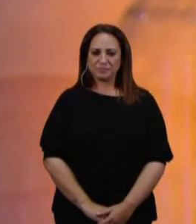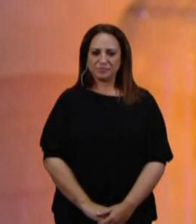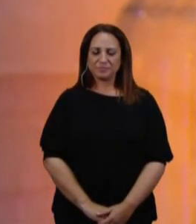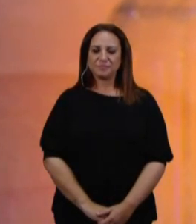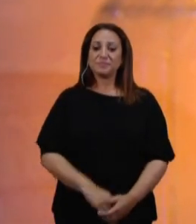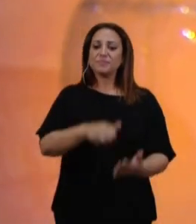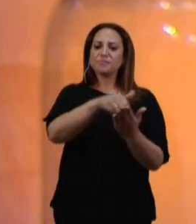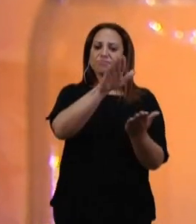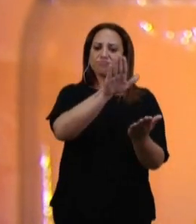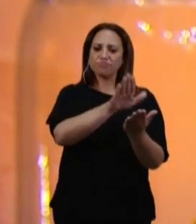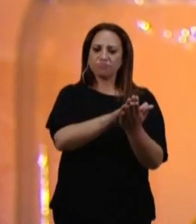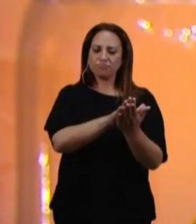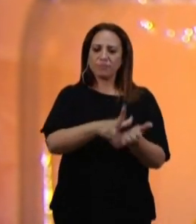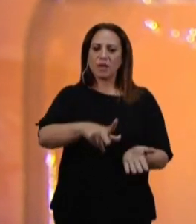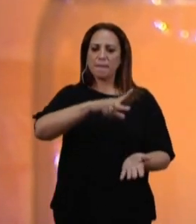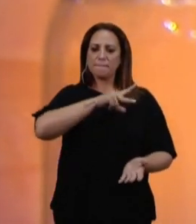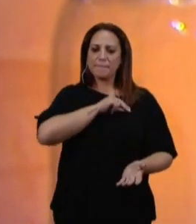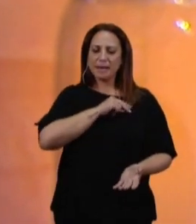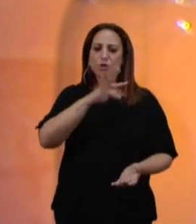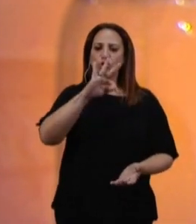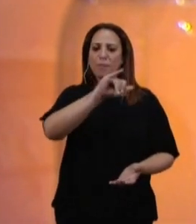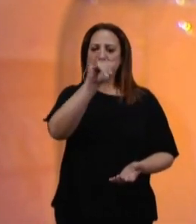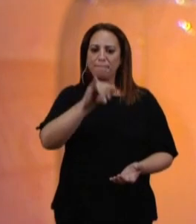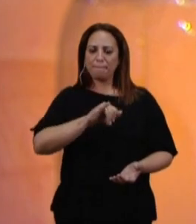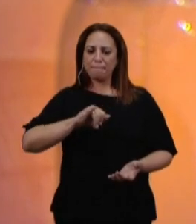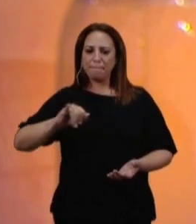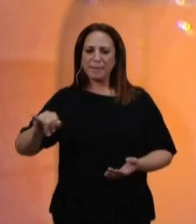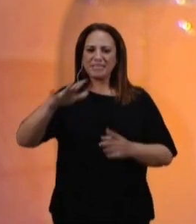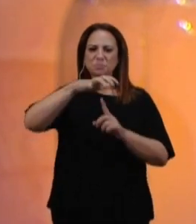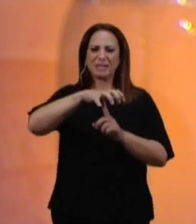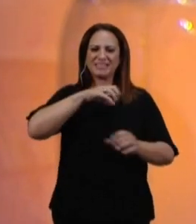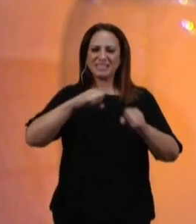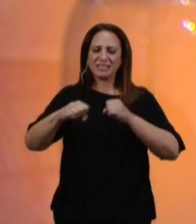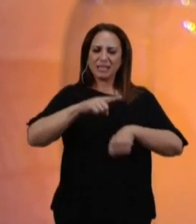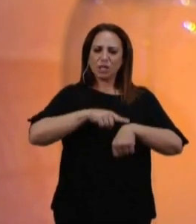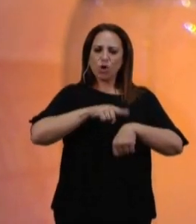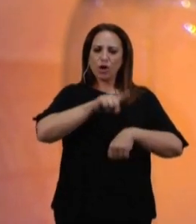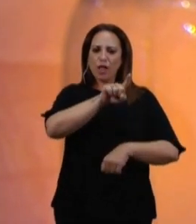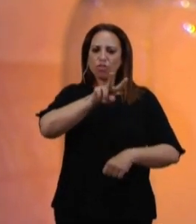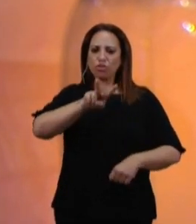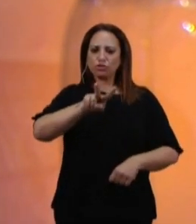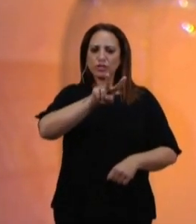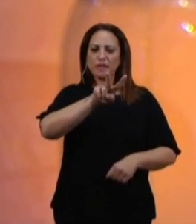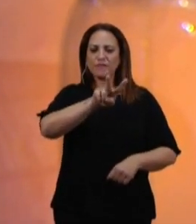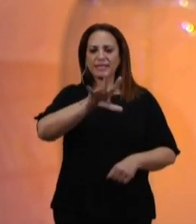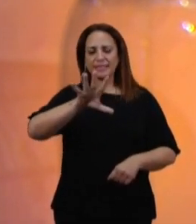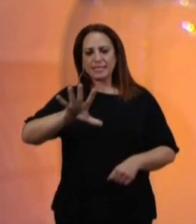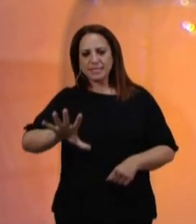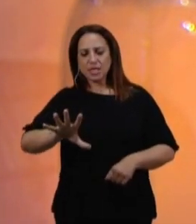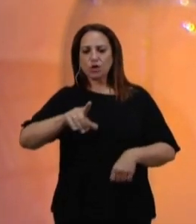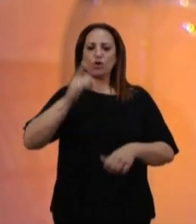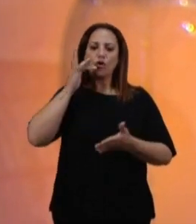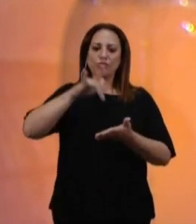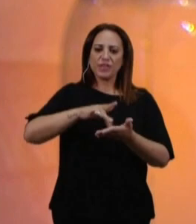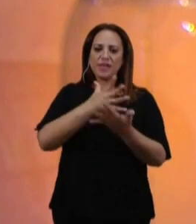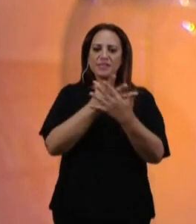Acta del premio Tomás Pérez. En el Parque de Santa Catalina de Las Palmas de Gran Canaria, siendo las 2:25 horas del día 16 de